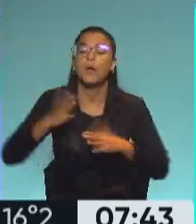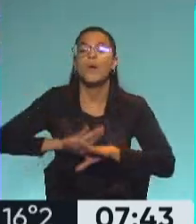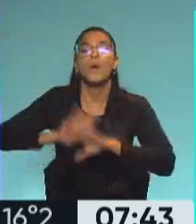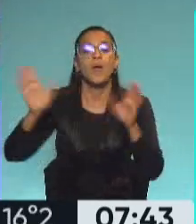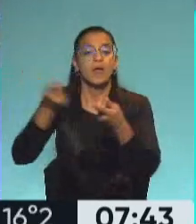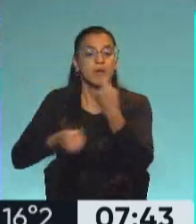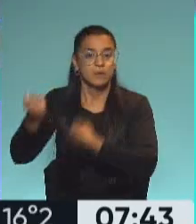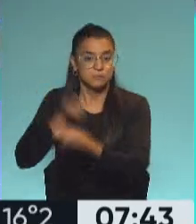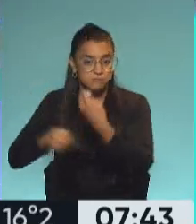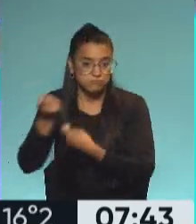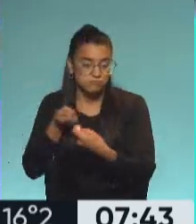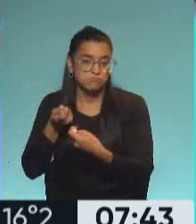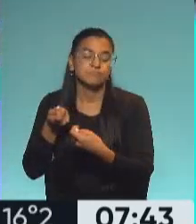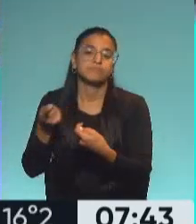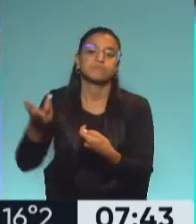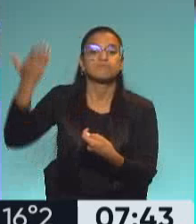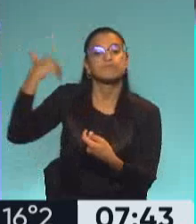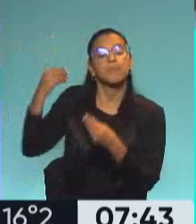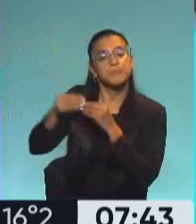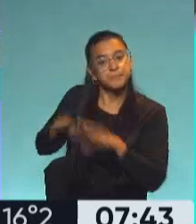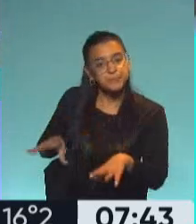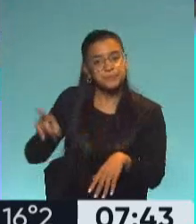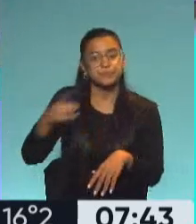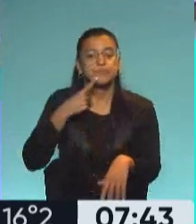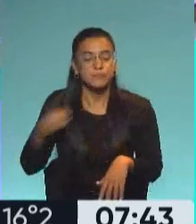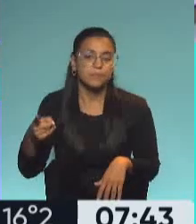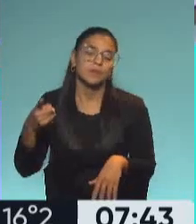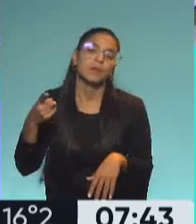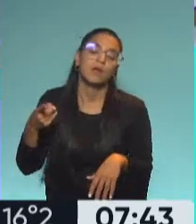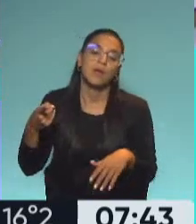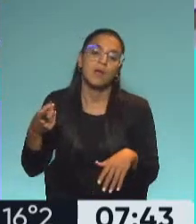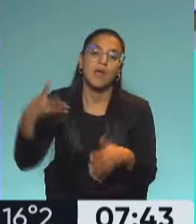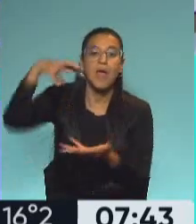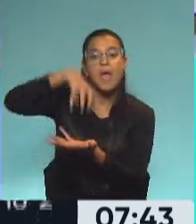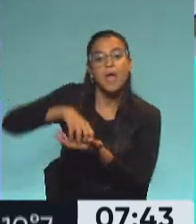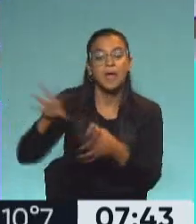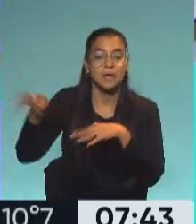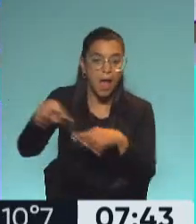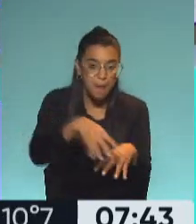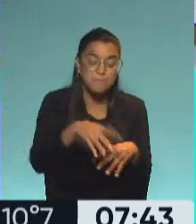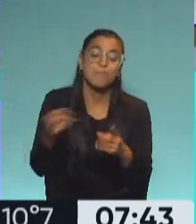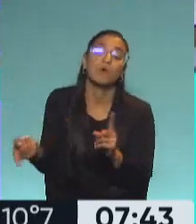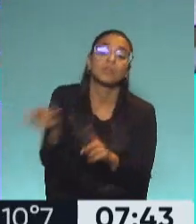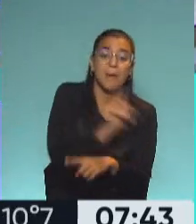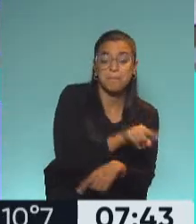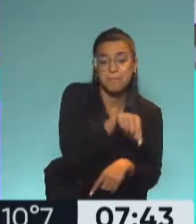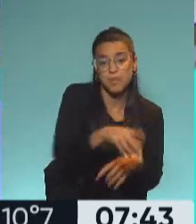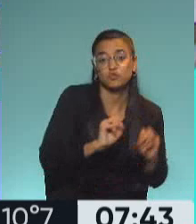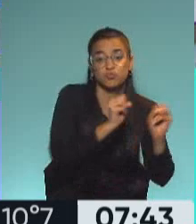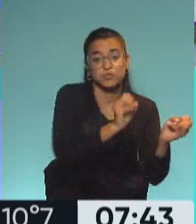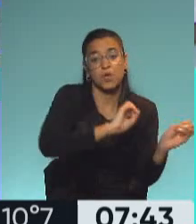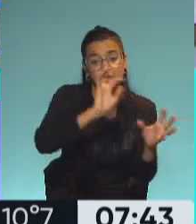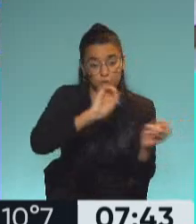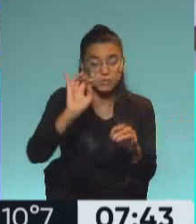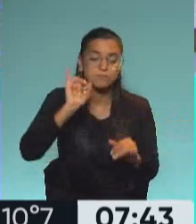de comercialización que iniciaron justamente las distintas entidades agropecuarias de la mesa de enlace y, por el otro lado, la suspensión de las